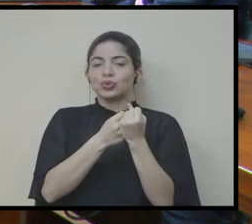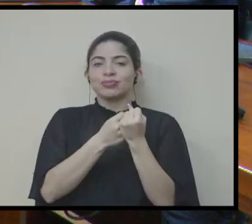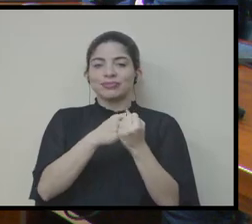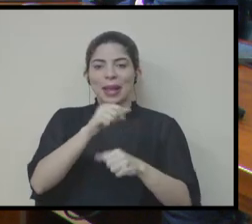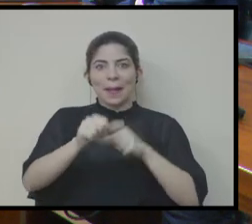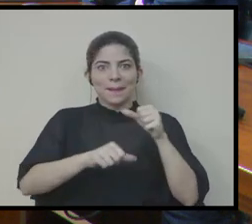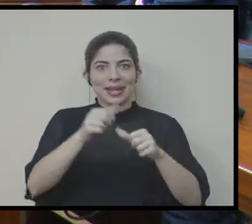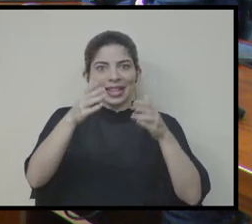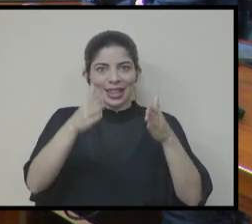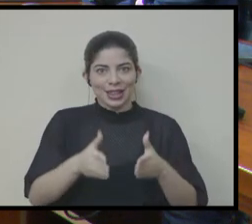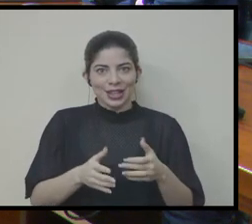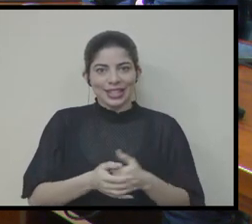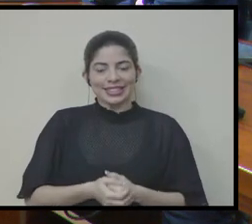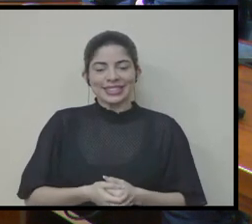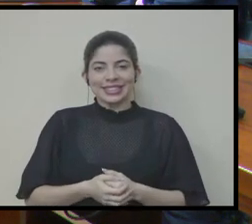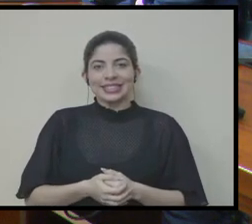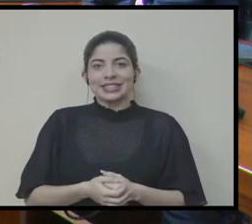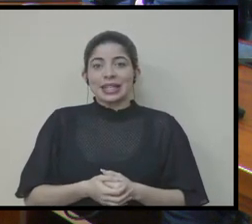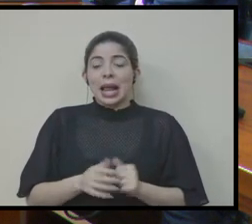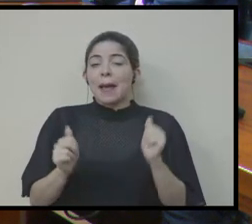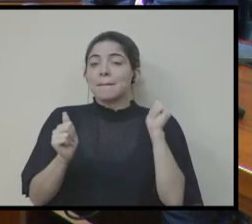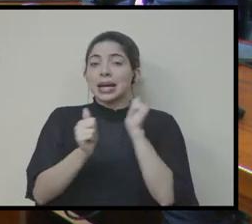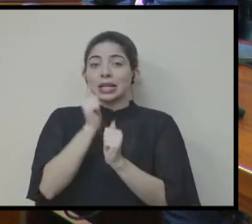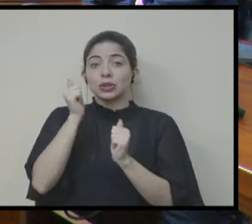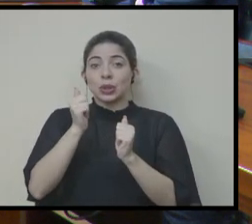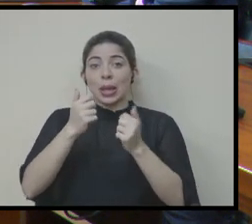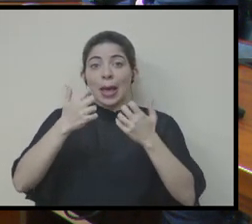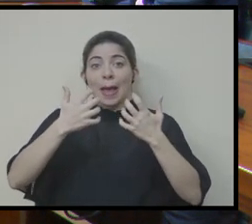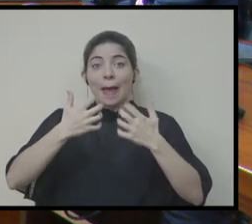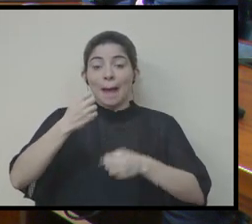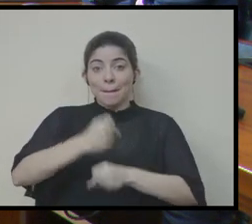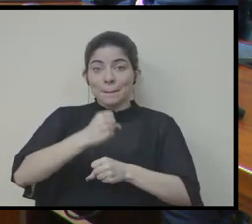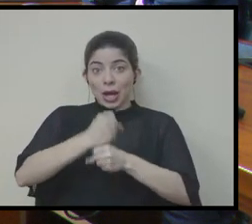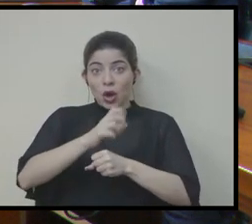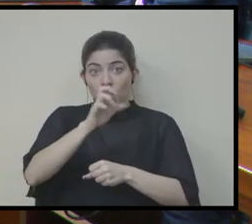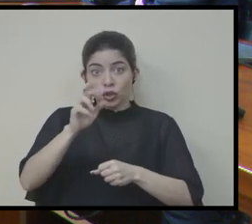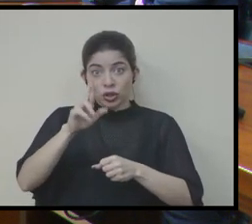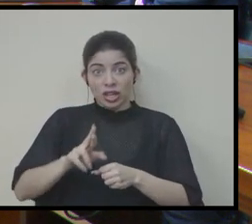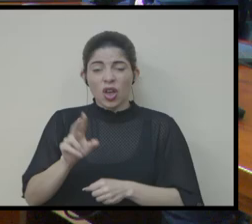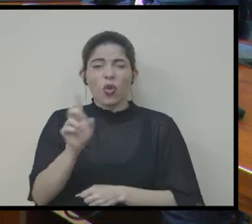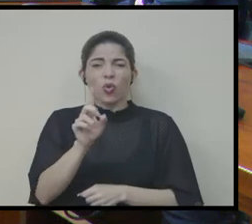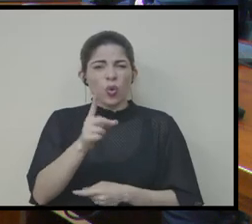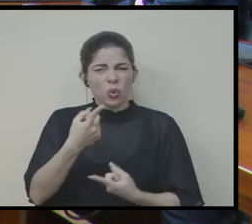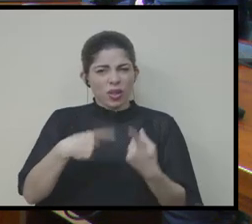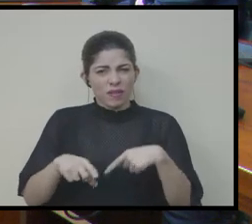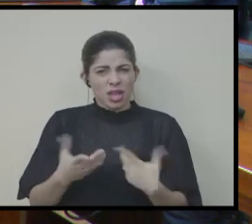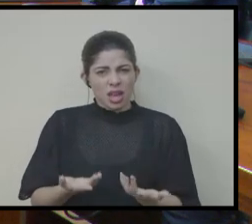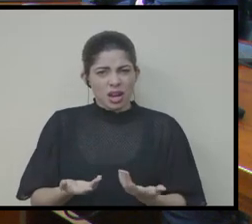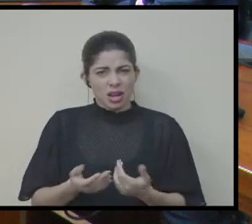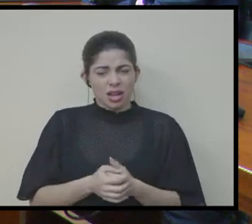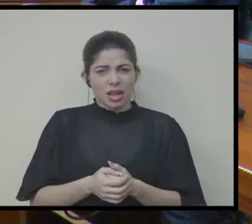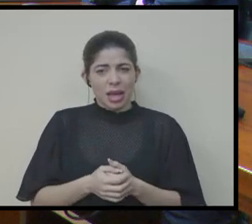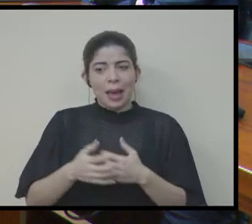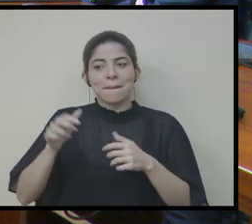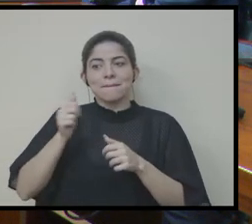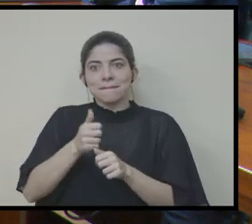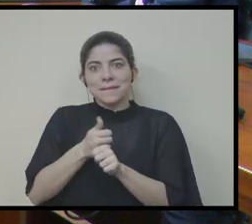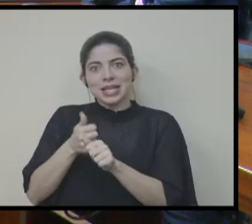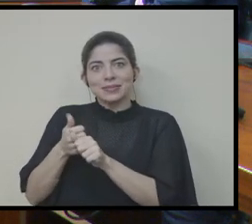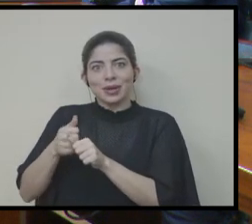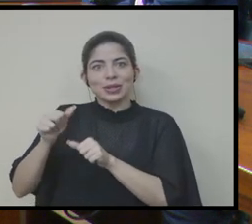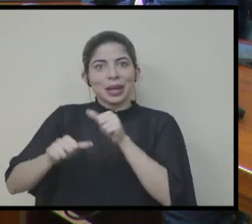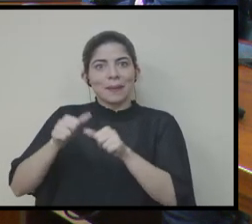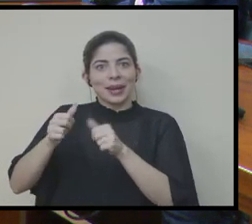los emprendedores. La gran parte del empleo en Costa Rica se genera por las emprendedoras y